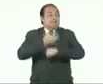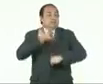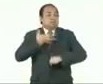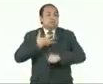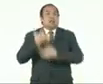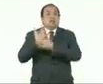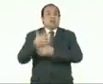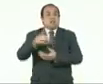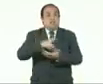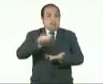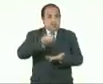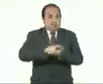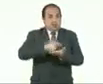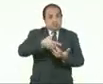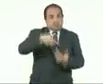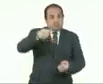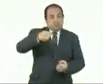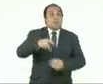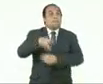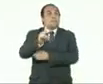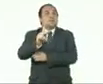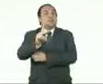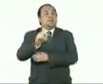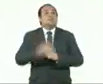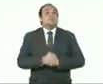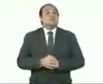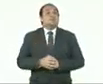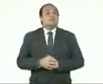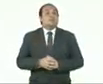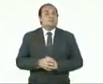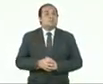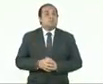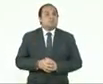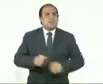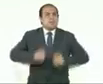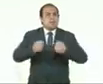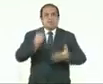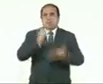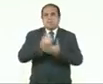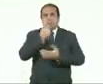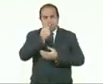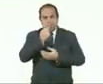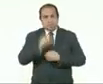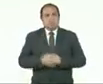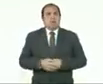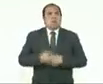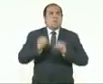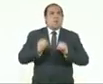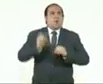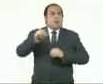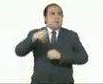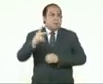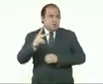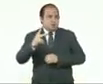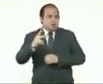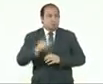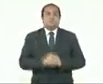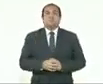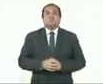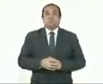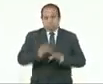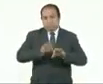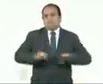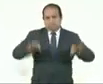código penal. Pero la seguridad no solamente es policías, no solamente es Ministerio Público, aunque